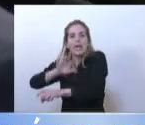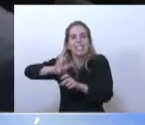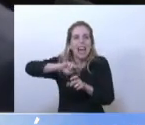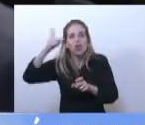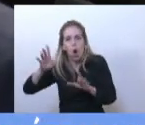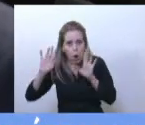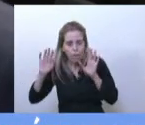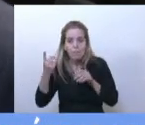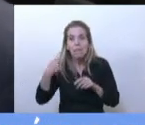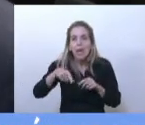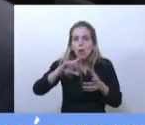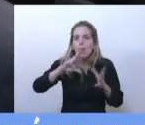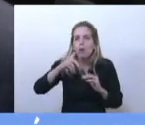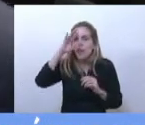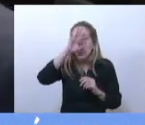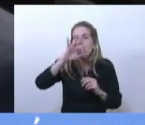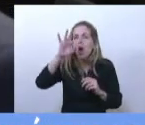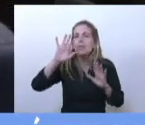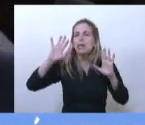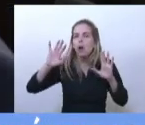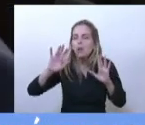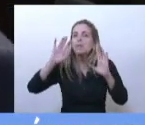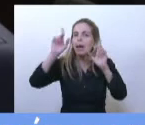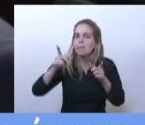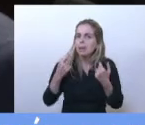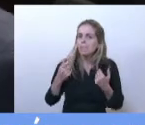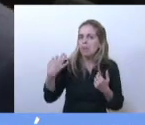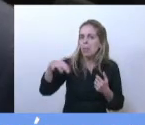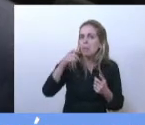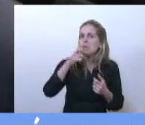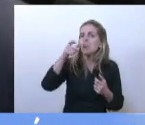me parece que merece alguna respuesta también